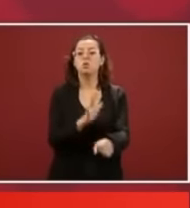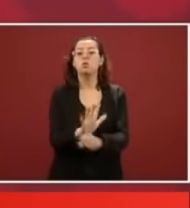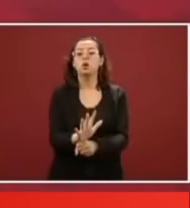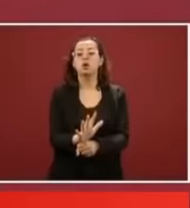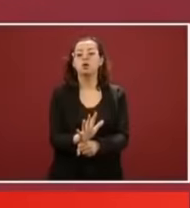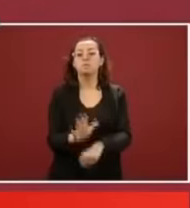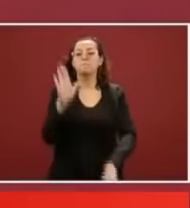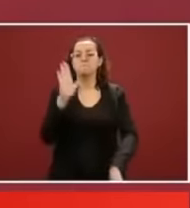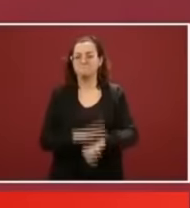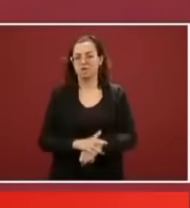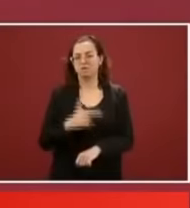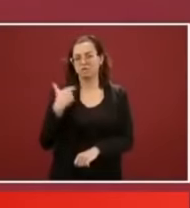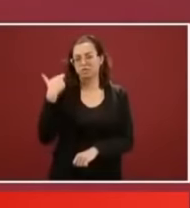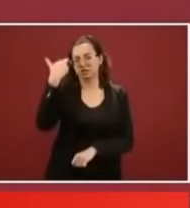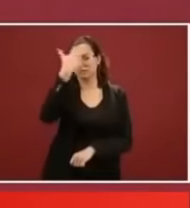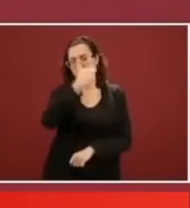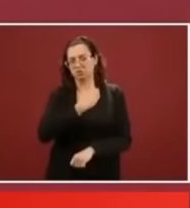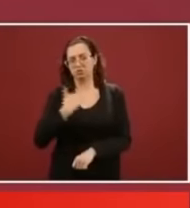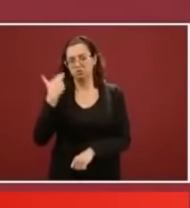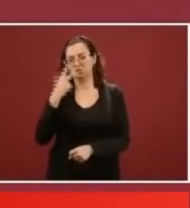intensificar las revisiones, sobre todo